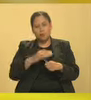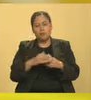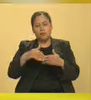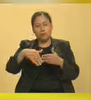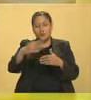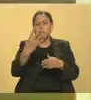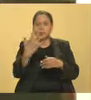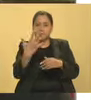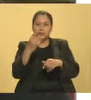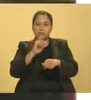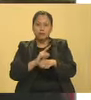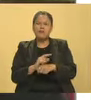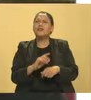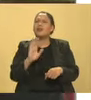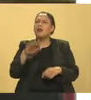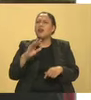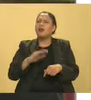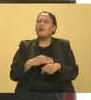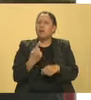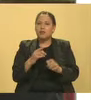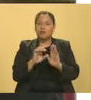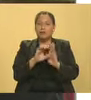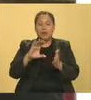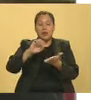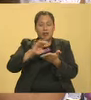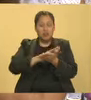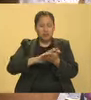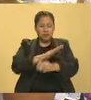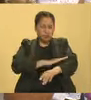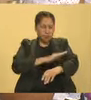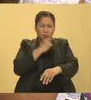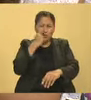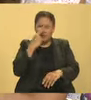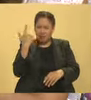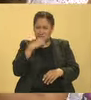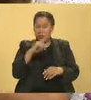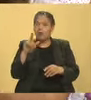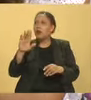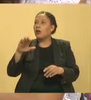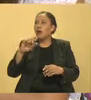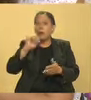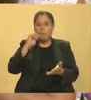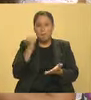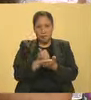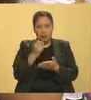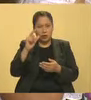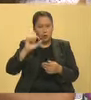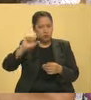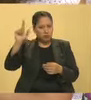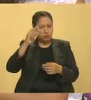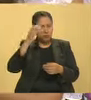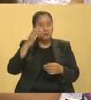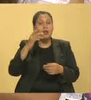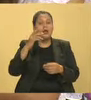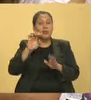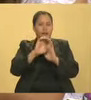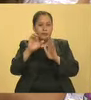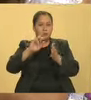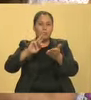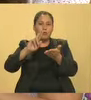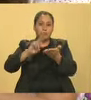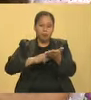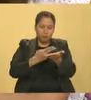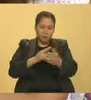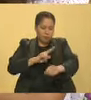Sí. Okay. Oye, ¿y por qué? Y huele horrible, aparte. Hay unas cremas de una marca muy conocida que no voy a decir, pero... sí. Que cuando está el momento de